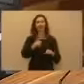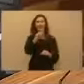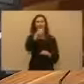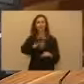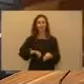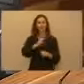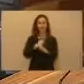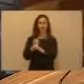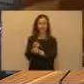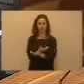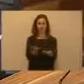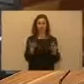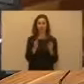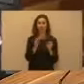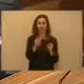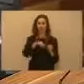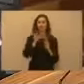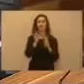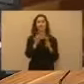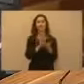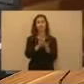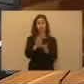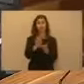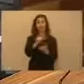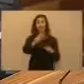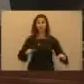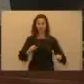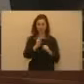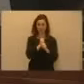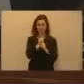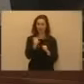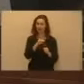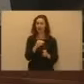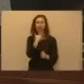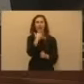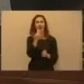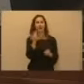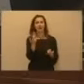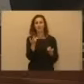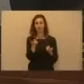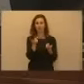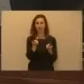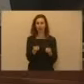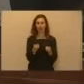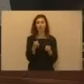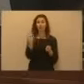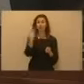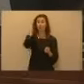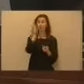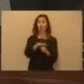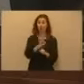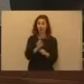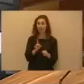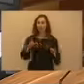los trabajadores. Nos encontramos con que en un servicio con una plantilla ya de por sí escasa, además no se cubren ni jubilaciones, ni bajas, ni